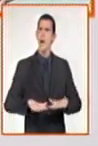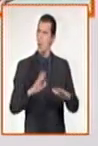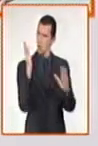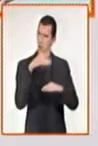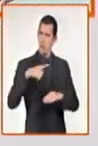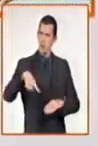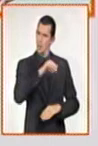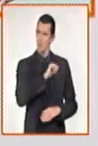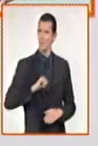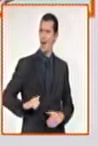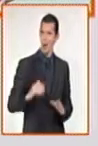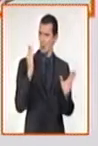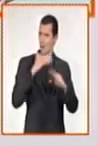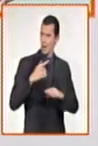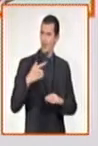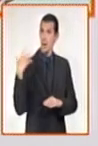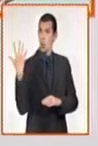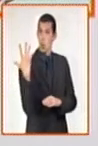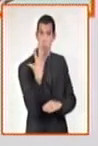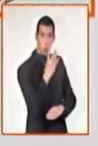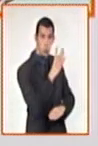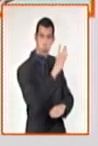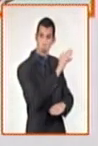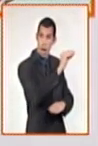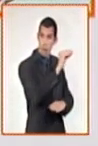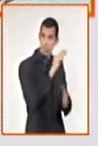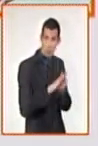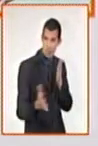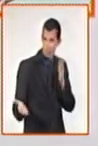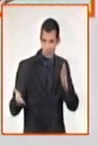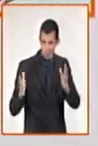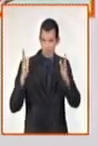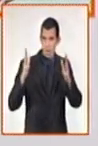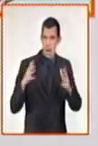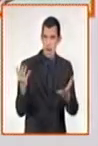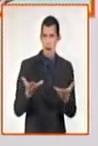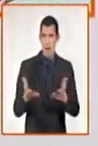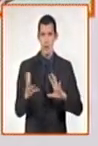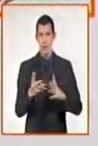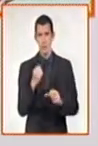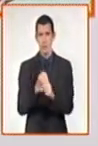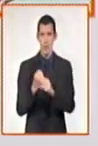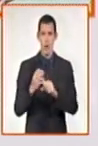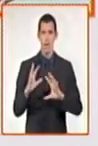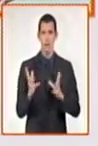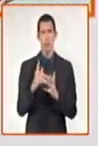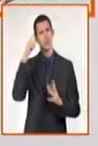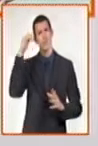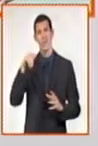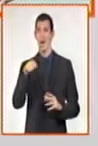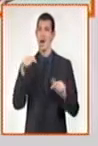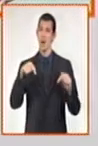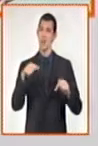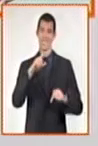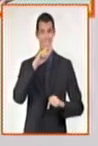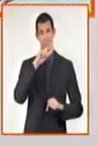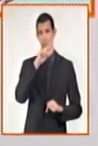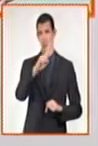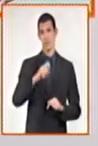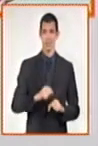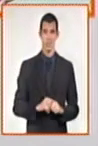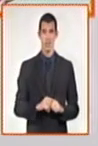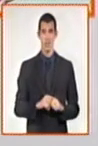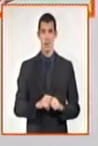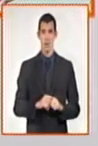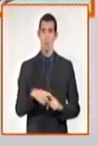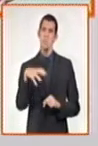el huracán pasó por Pinar del Río, una provincia, sabemos ambos, que está cujiada en estos